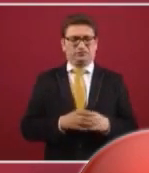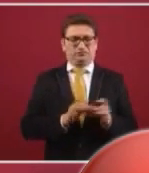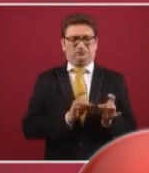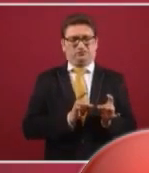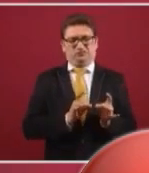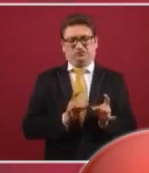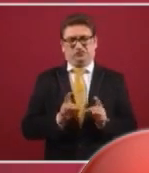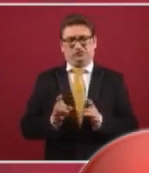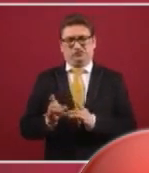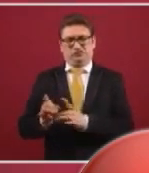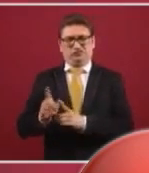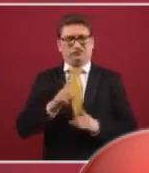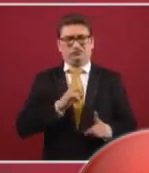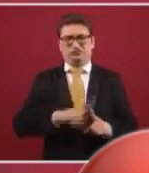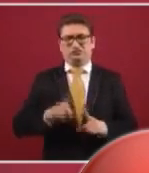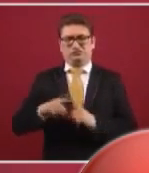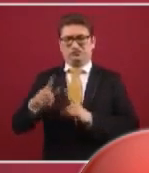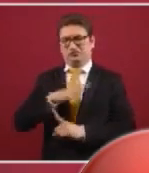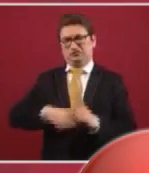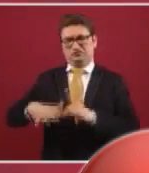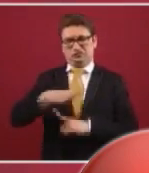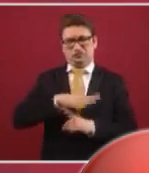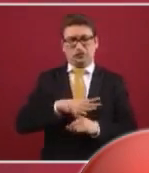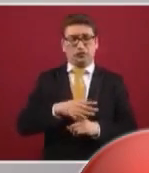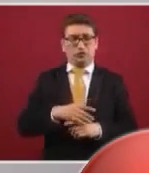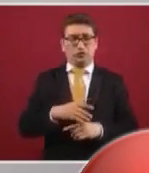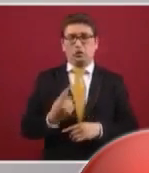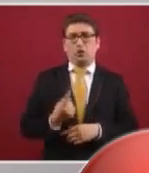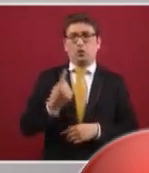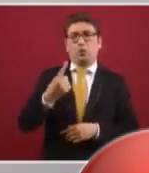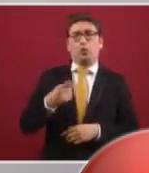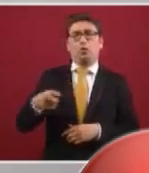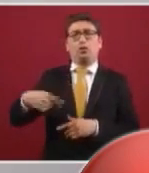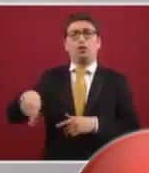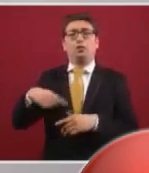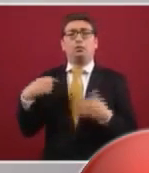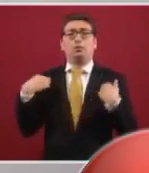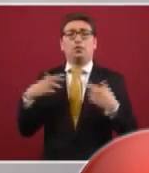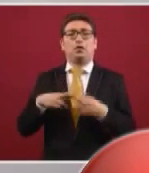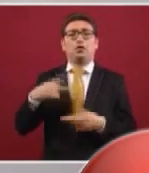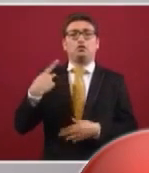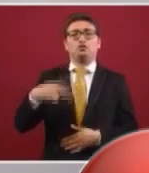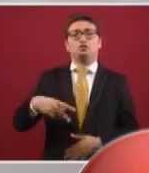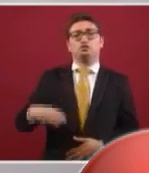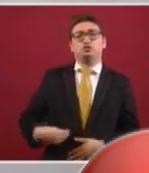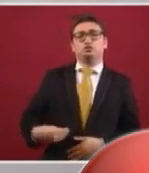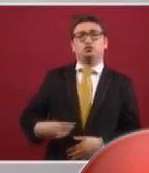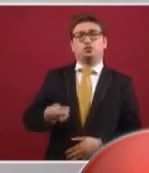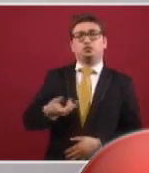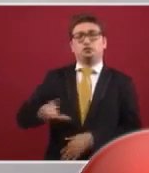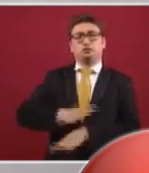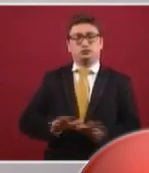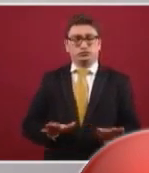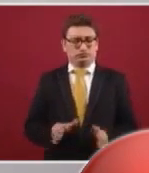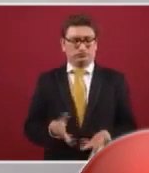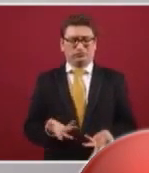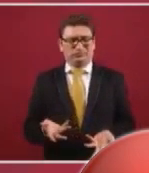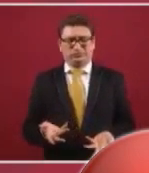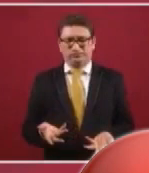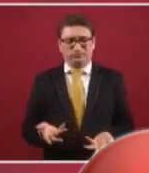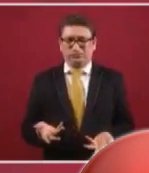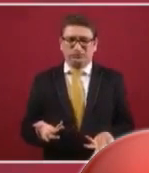de factores, no solo cargar la responsabilidad a los maestros.